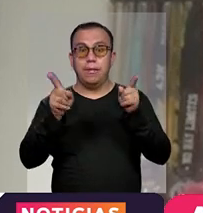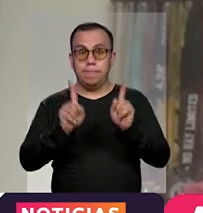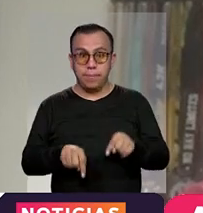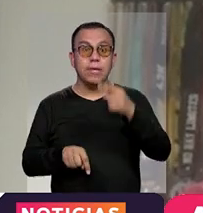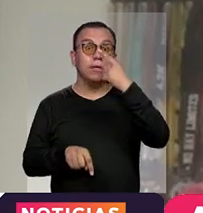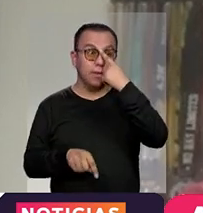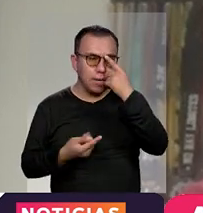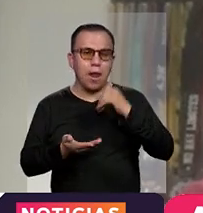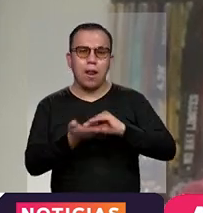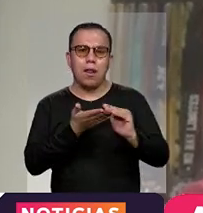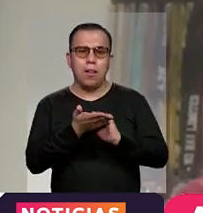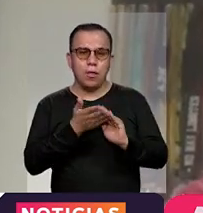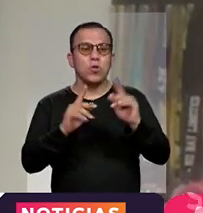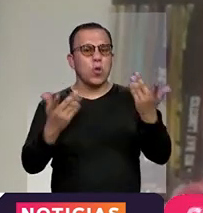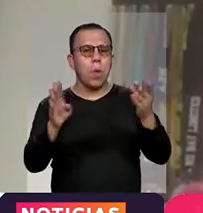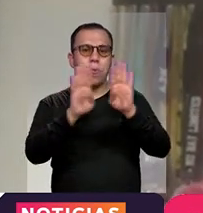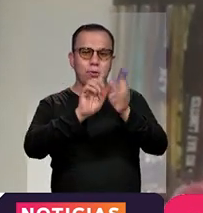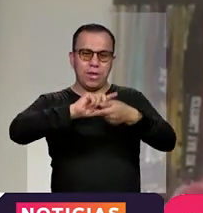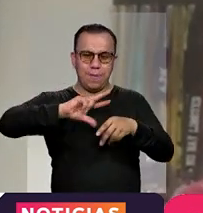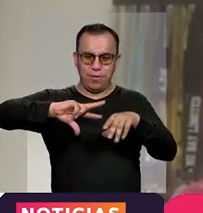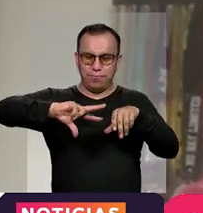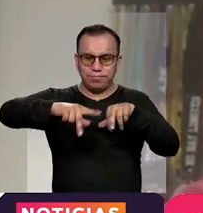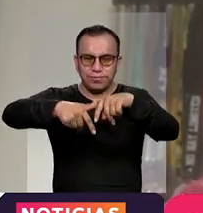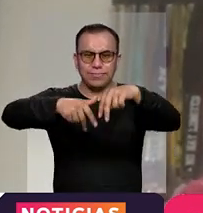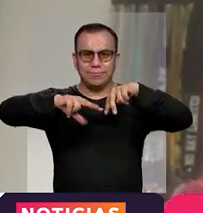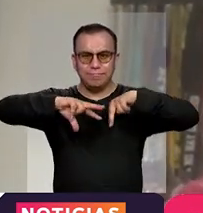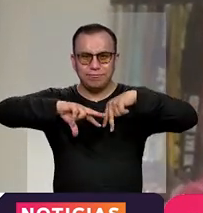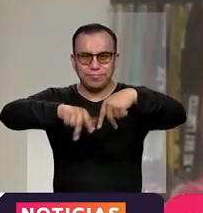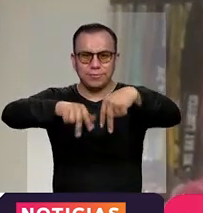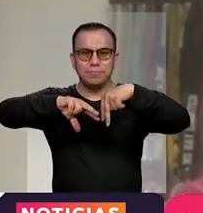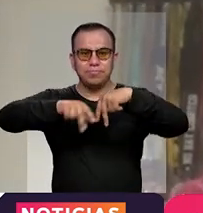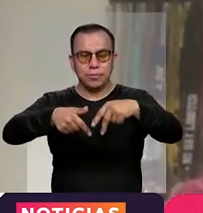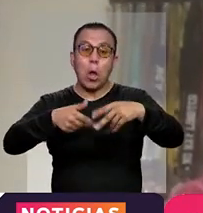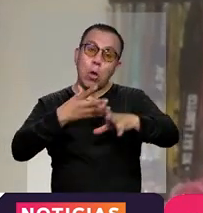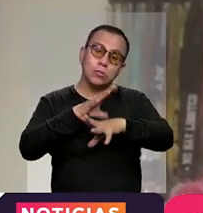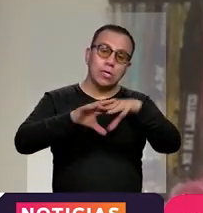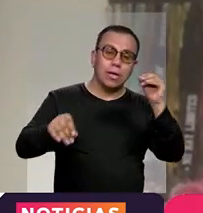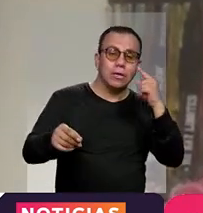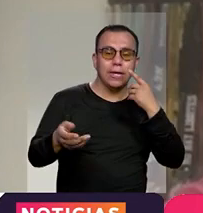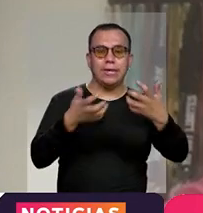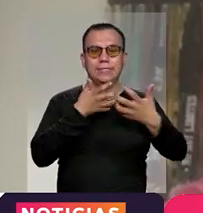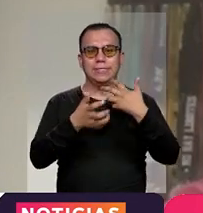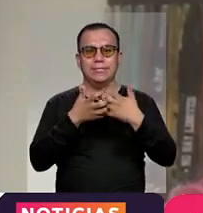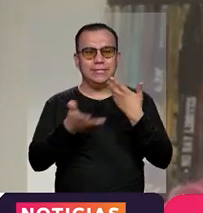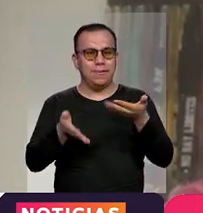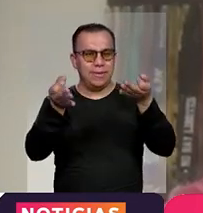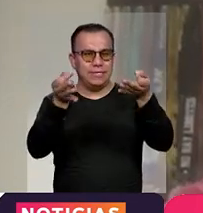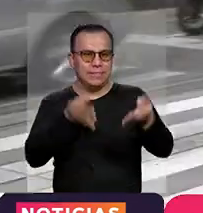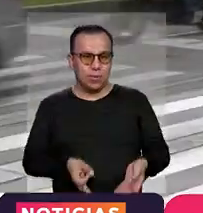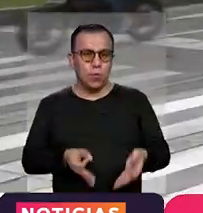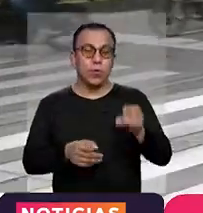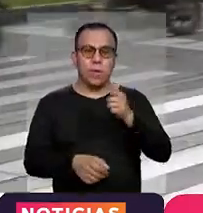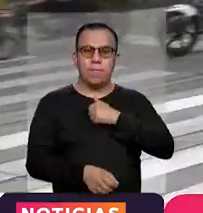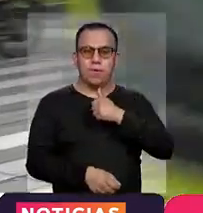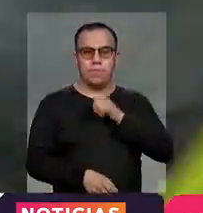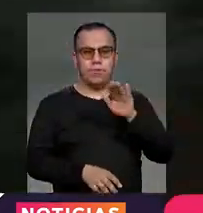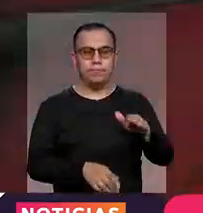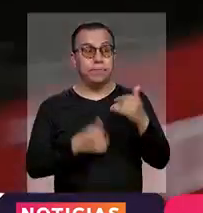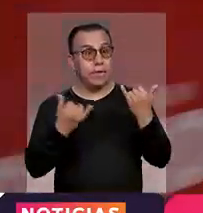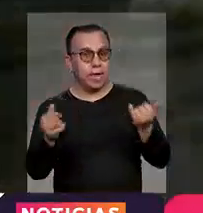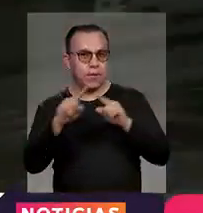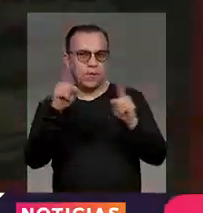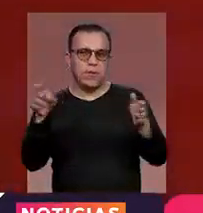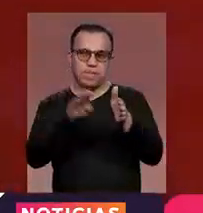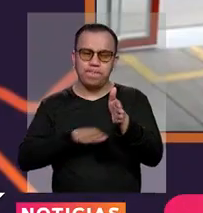que arreglarse las talanqueras, las formas de ingreso y salidas, como también el sistema de seguridad propio. Estarán en las